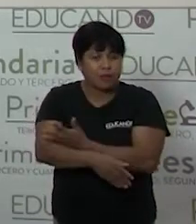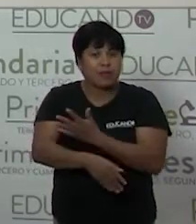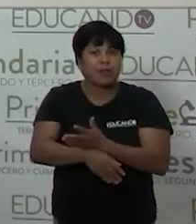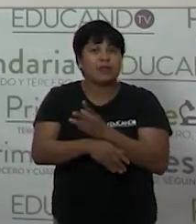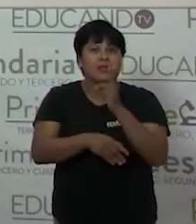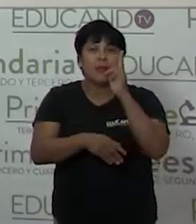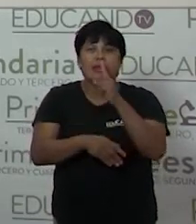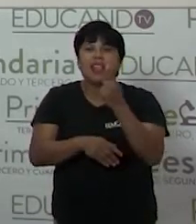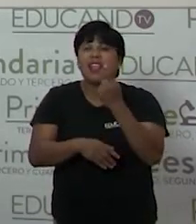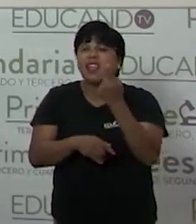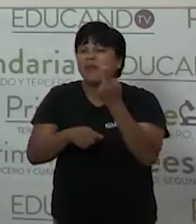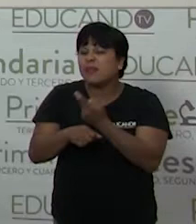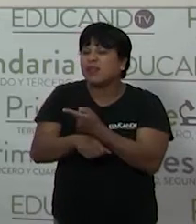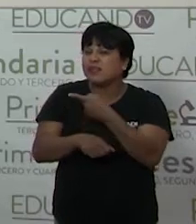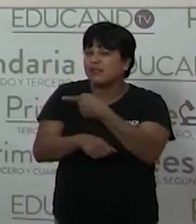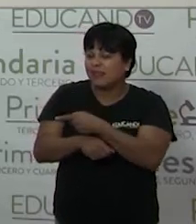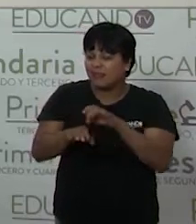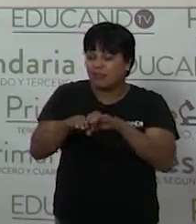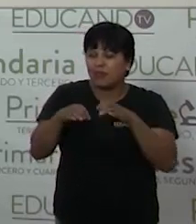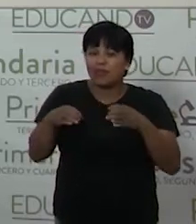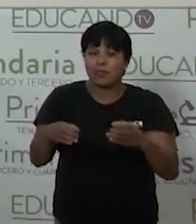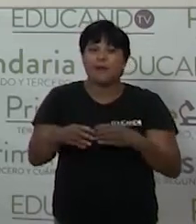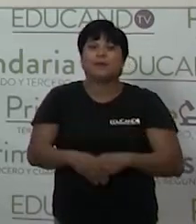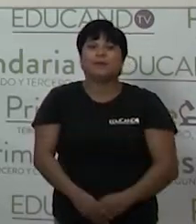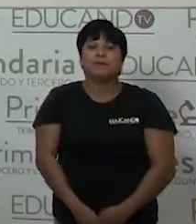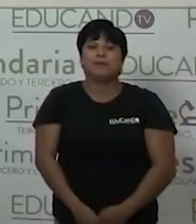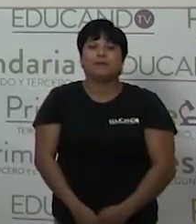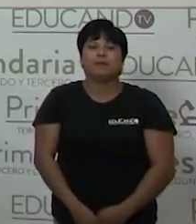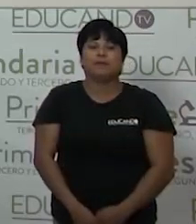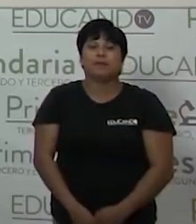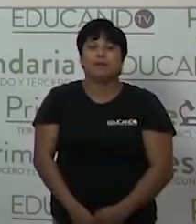a ver de qué se trata este cuento